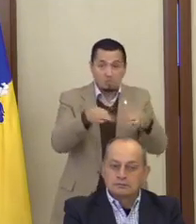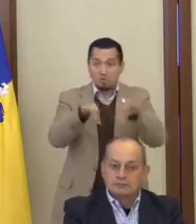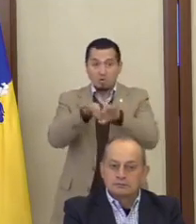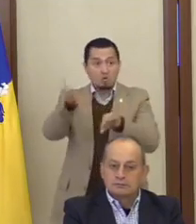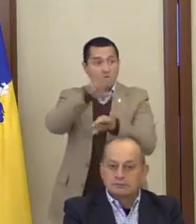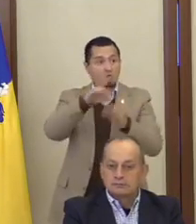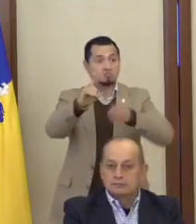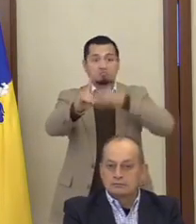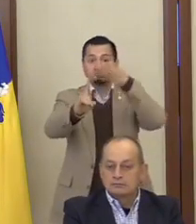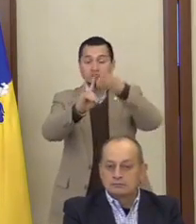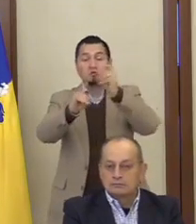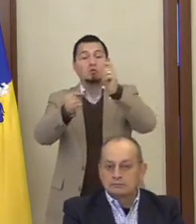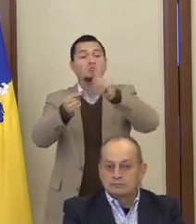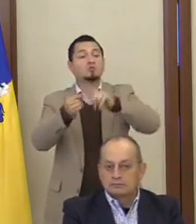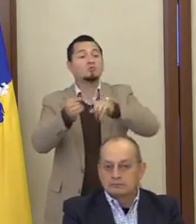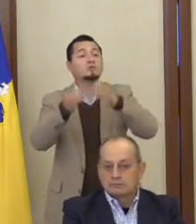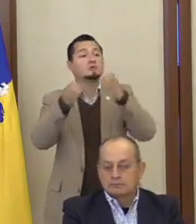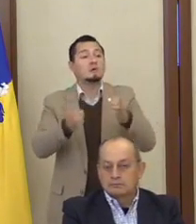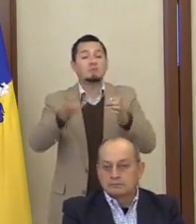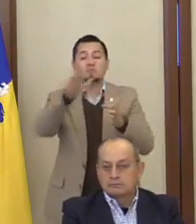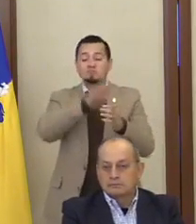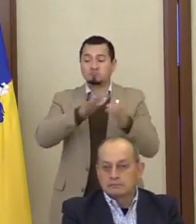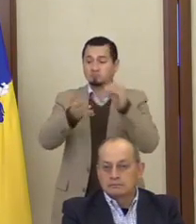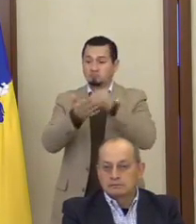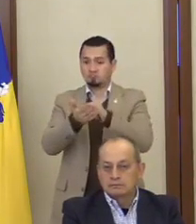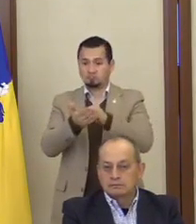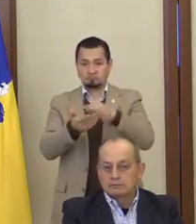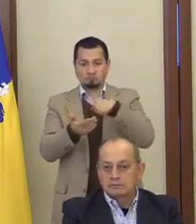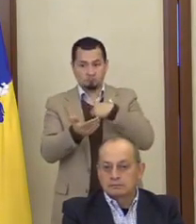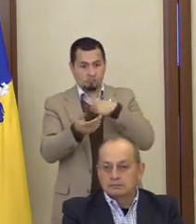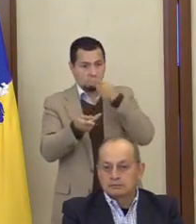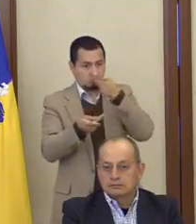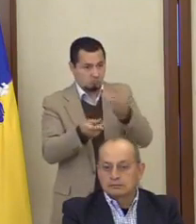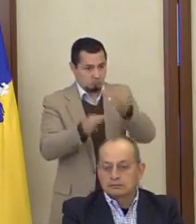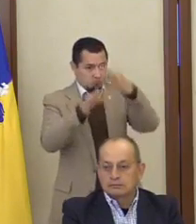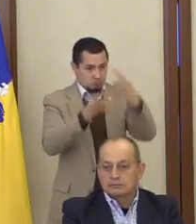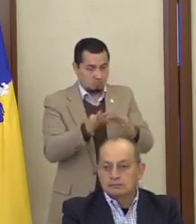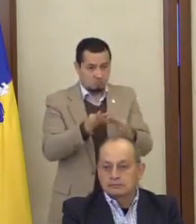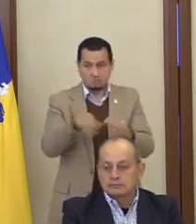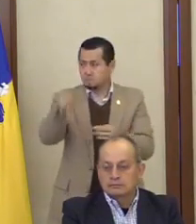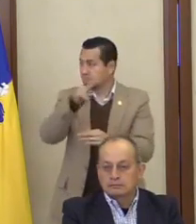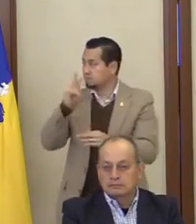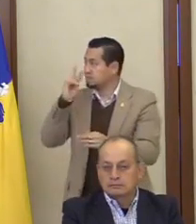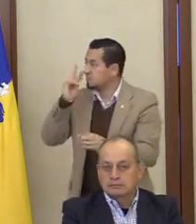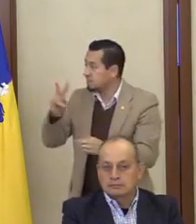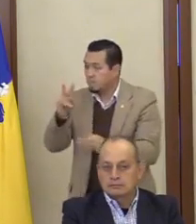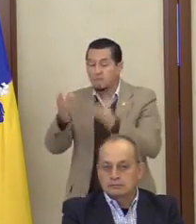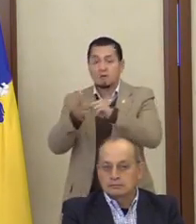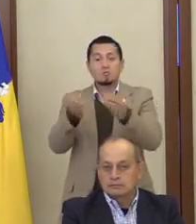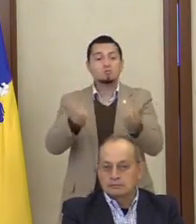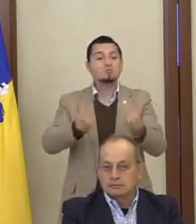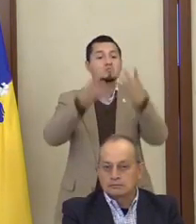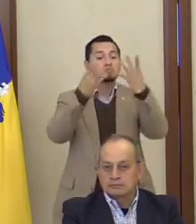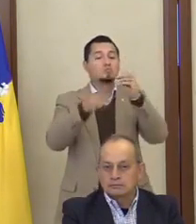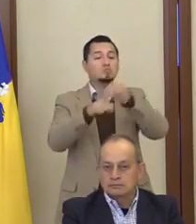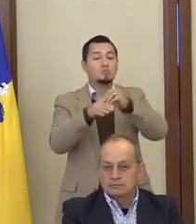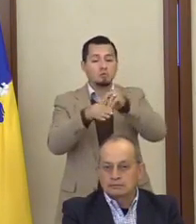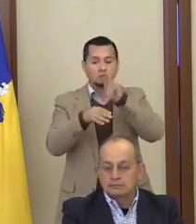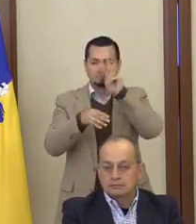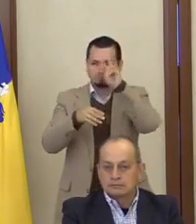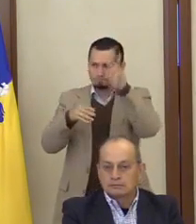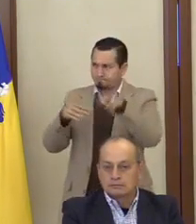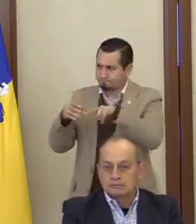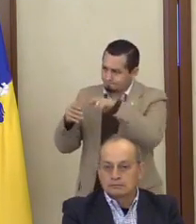todos entendamos en dónde estamos parados. Lo digo con claridad. Cuando uno ve los números reales, pues entiendes